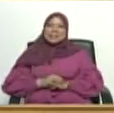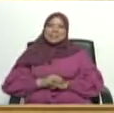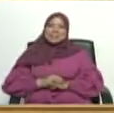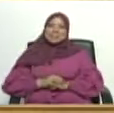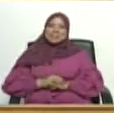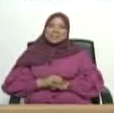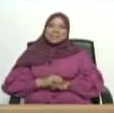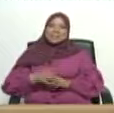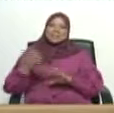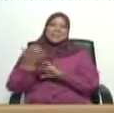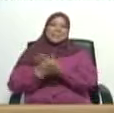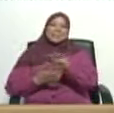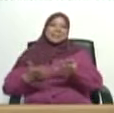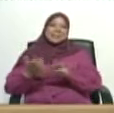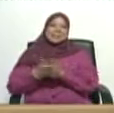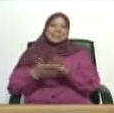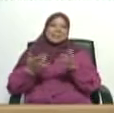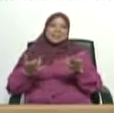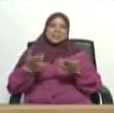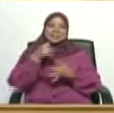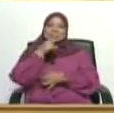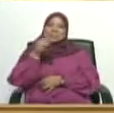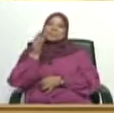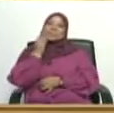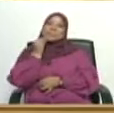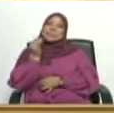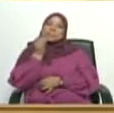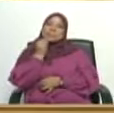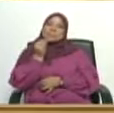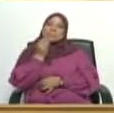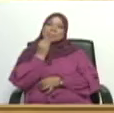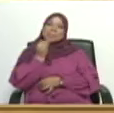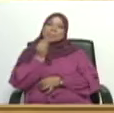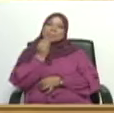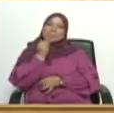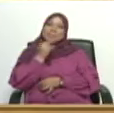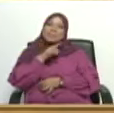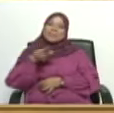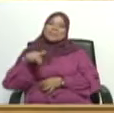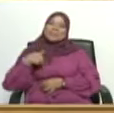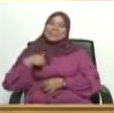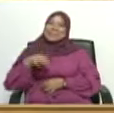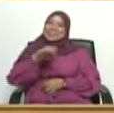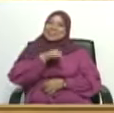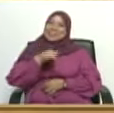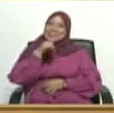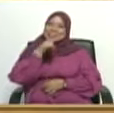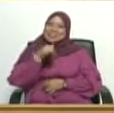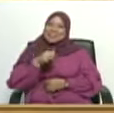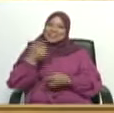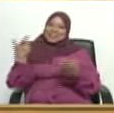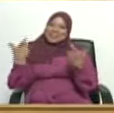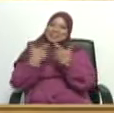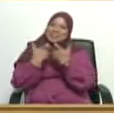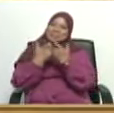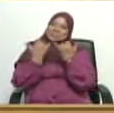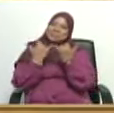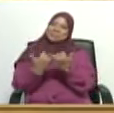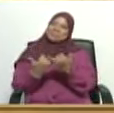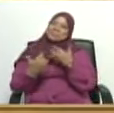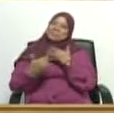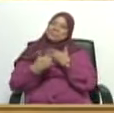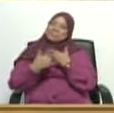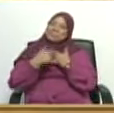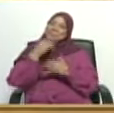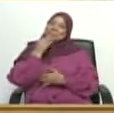Los crímenes de Benjamín Netanyahu solamente son comparables con los crímenes perpetrados por